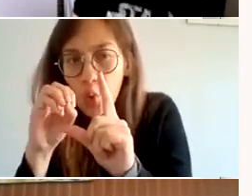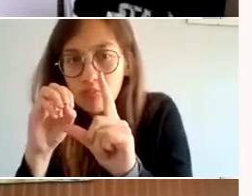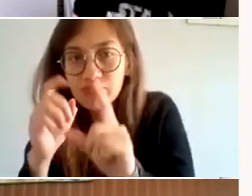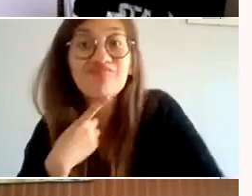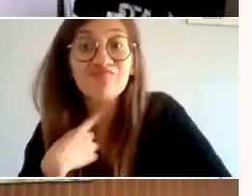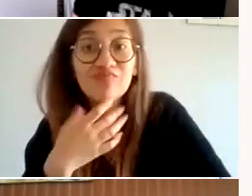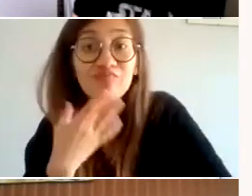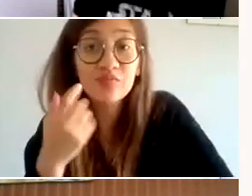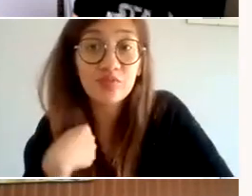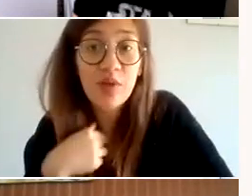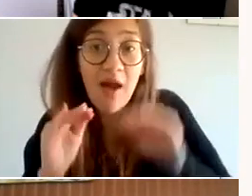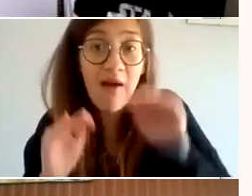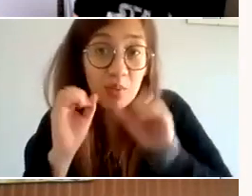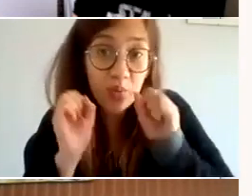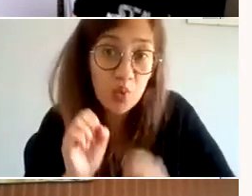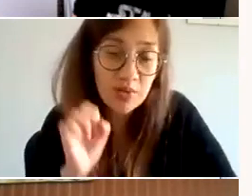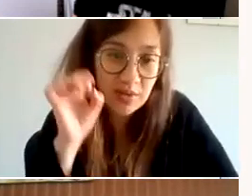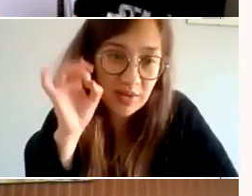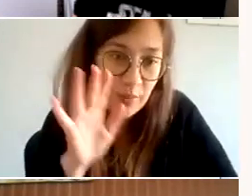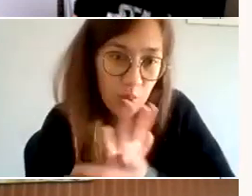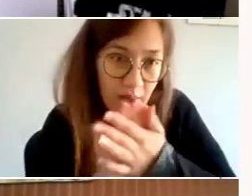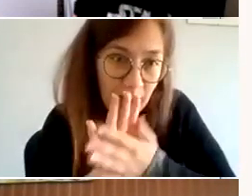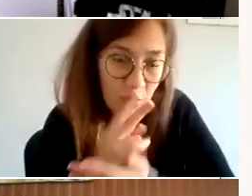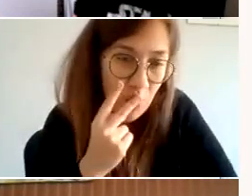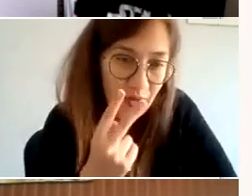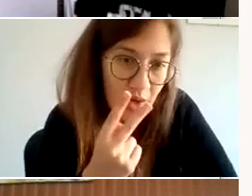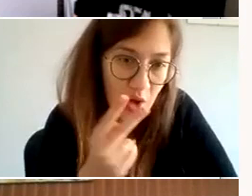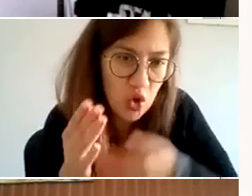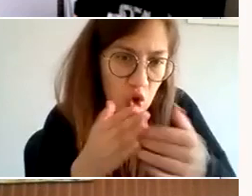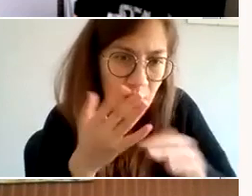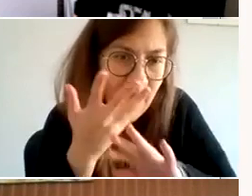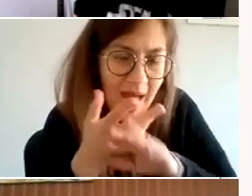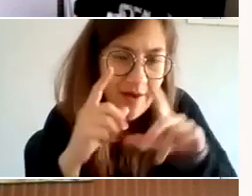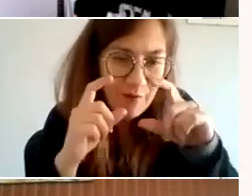veces puedo saber contenido, por ejemplo, ver dónde está esta imagen